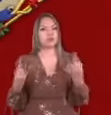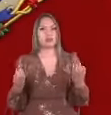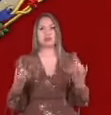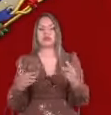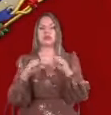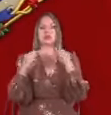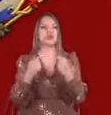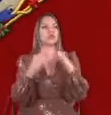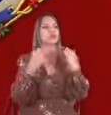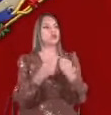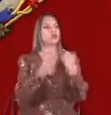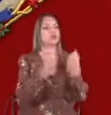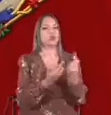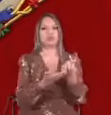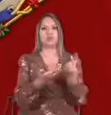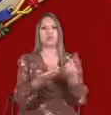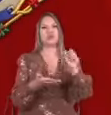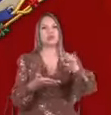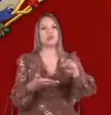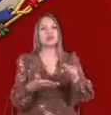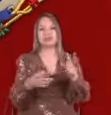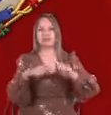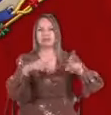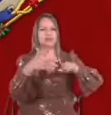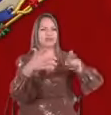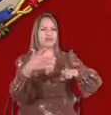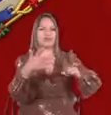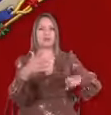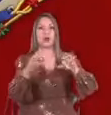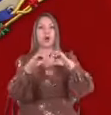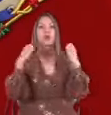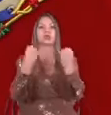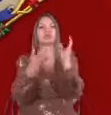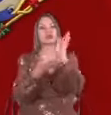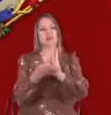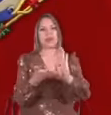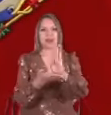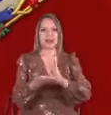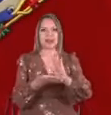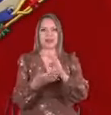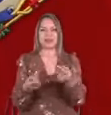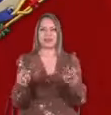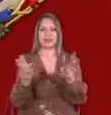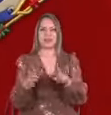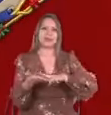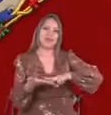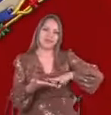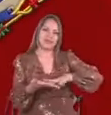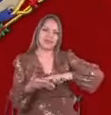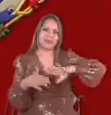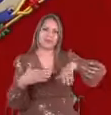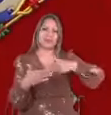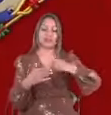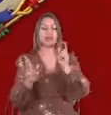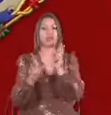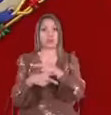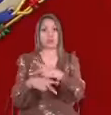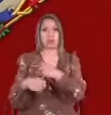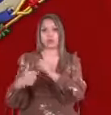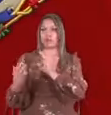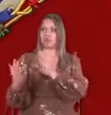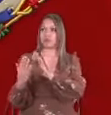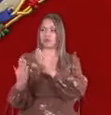colectivos ciudadanos, de gremios, de sindicatos, de organizaciones barriales, pero también nos hemos reunido con todos los gremios productivos.